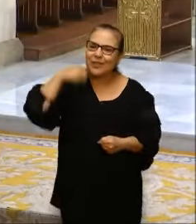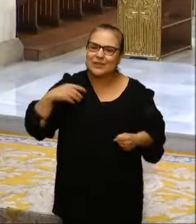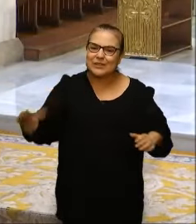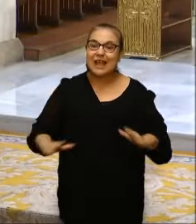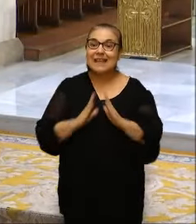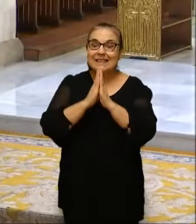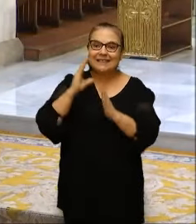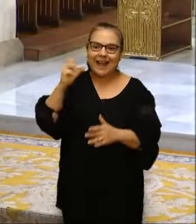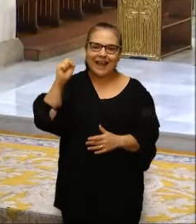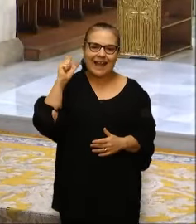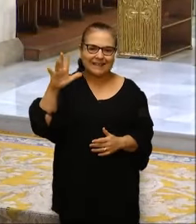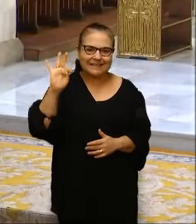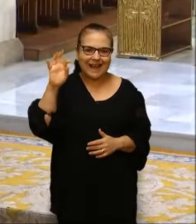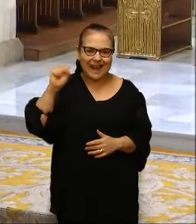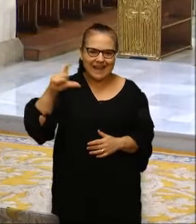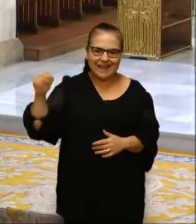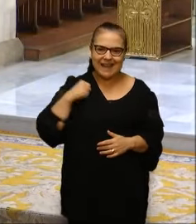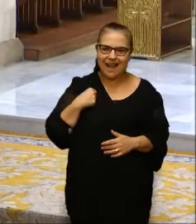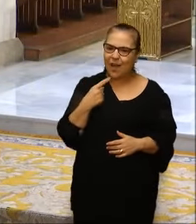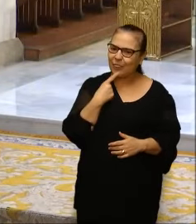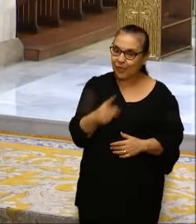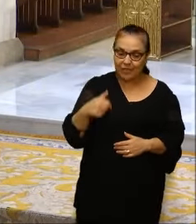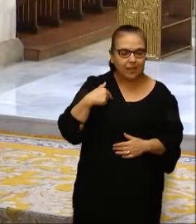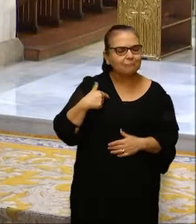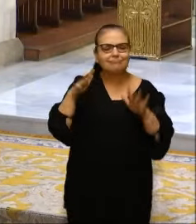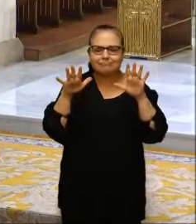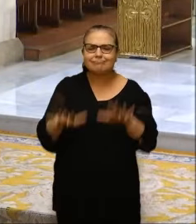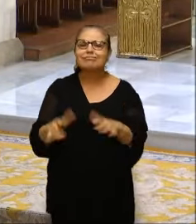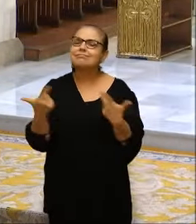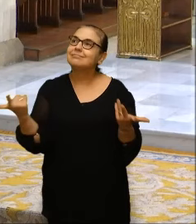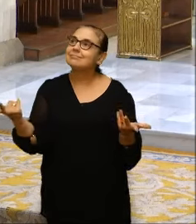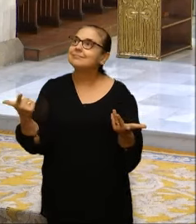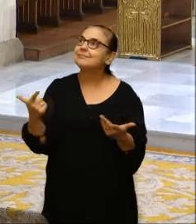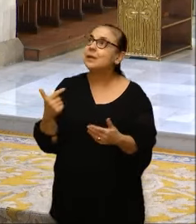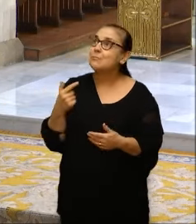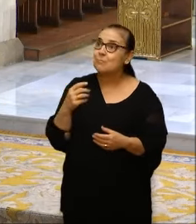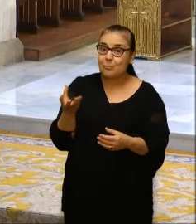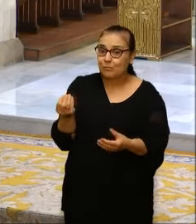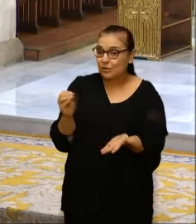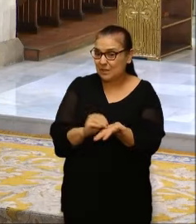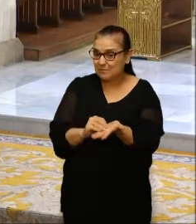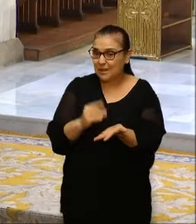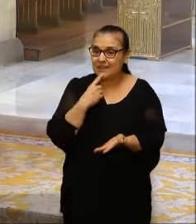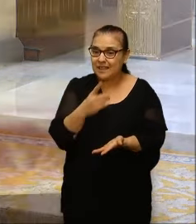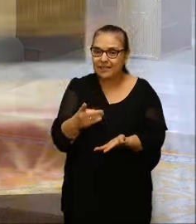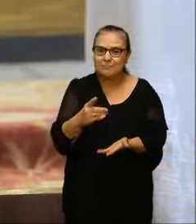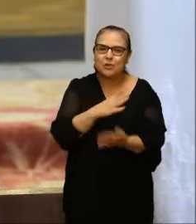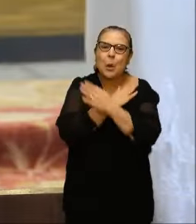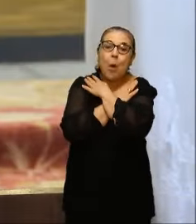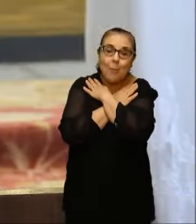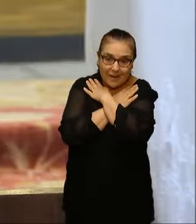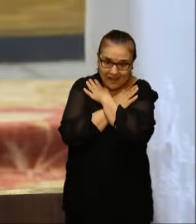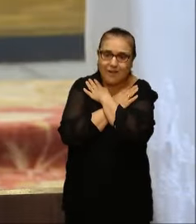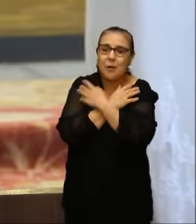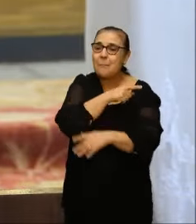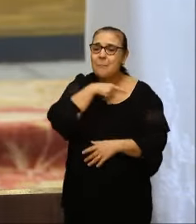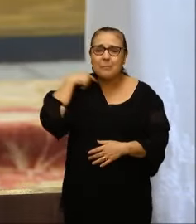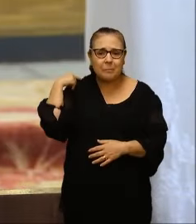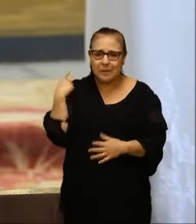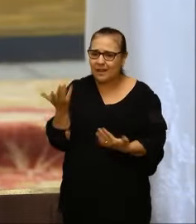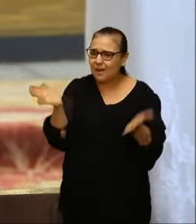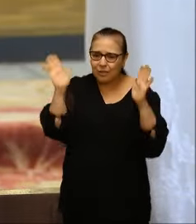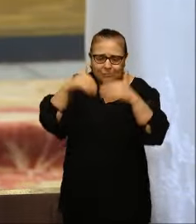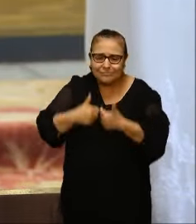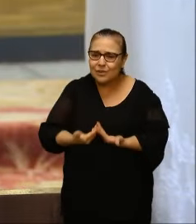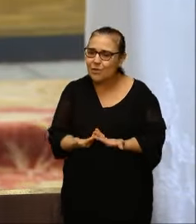Catalina Labourel para decirle, aquí estoy. Y para decir, como tantas veces decimos, oh María sin pecado concebida, ruega